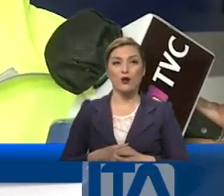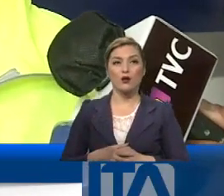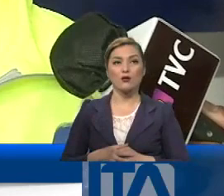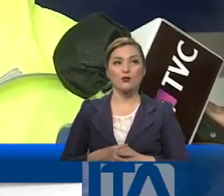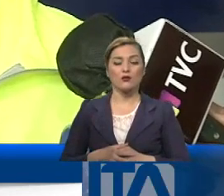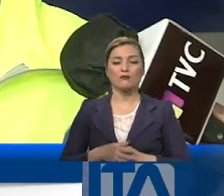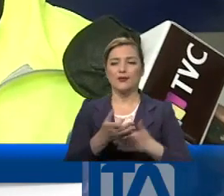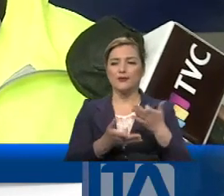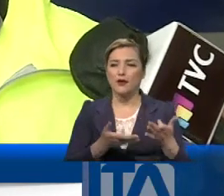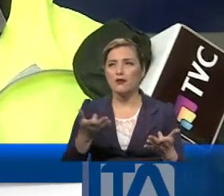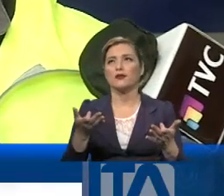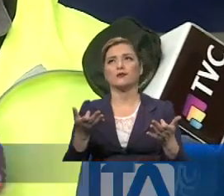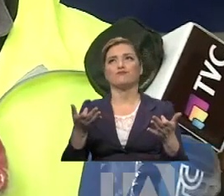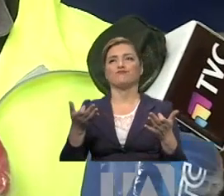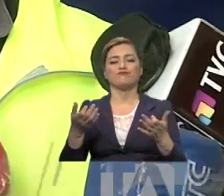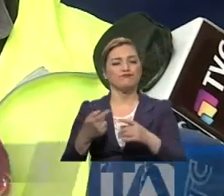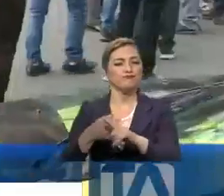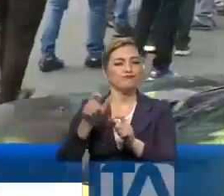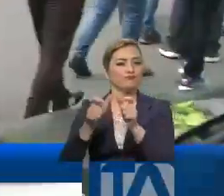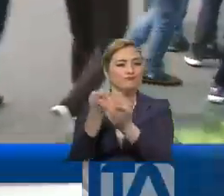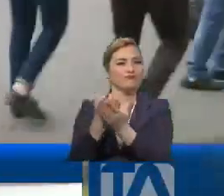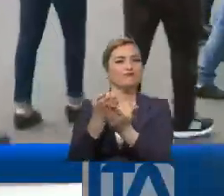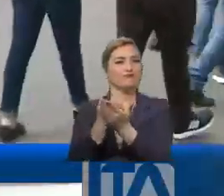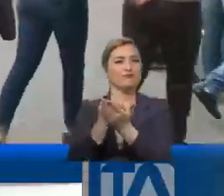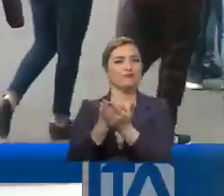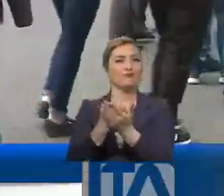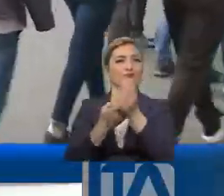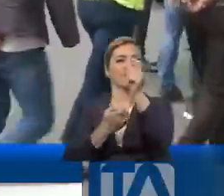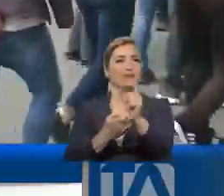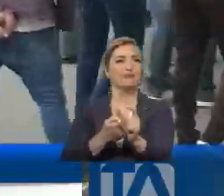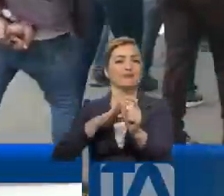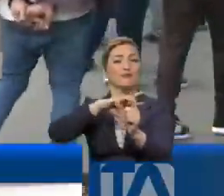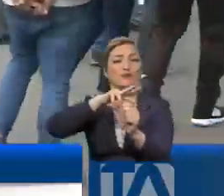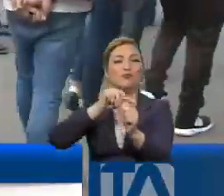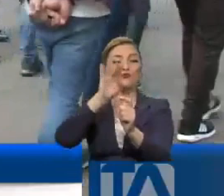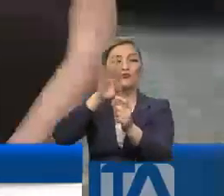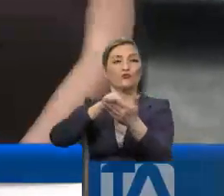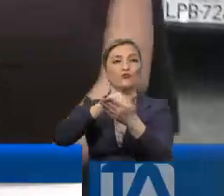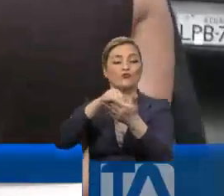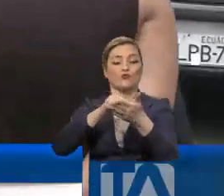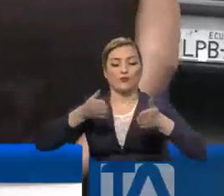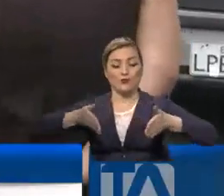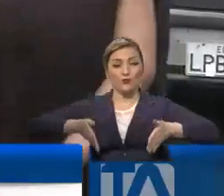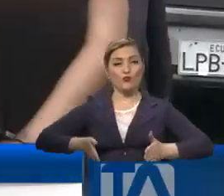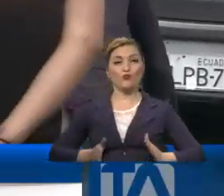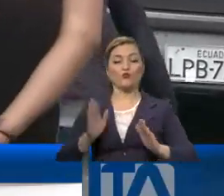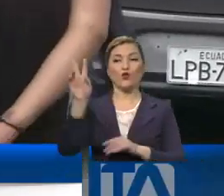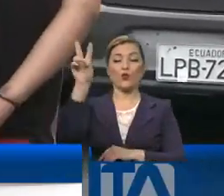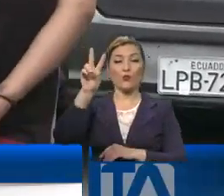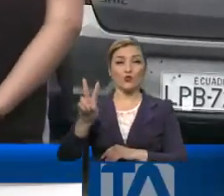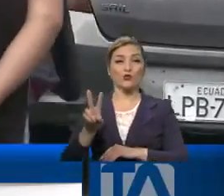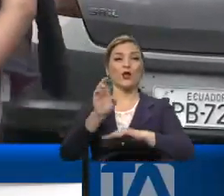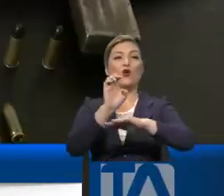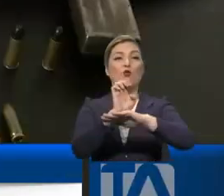entidades económicas y lógicamente a robo a personas. Los 4 miembros de esta organización delictiva son de nacionalidad venezolana